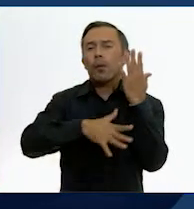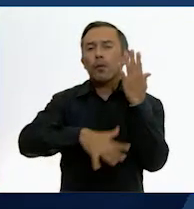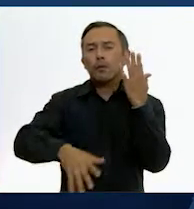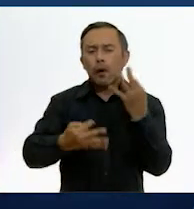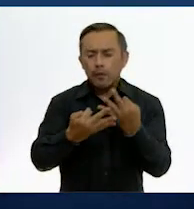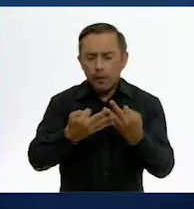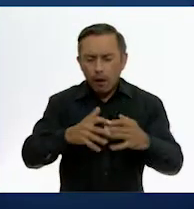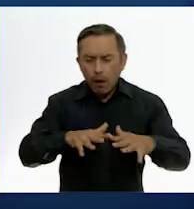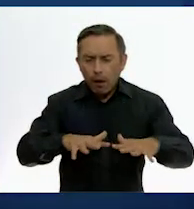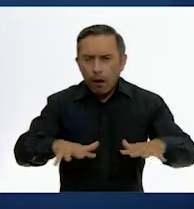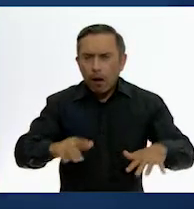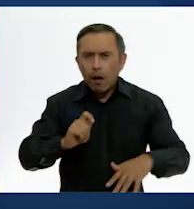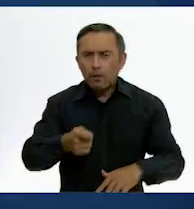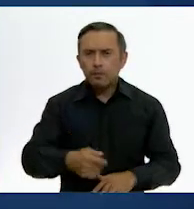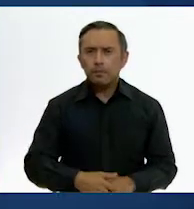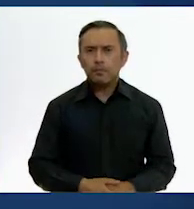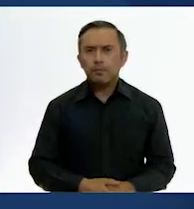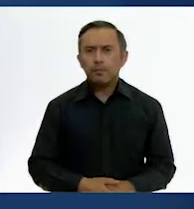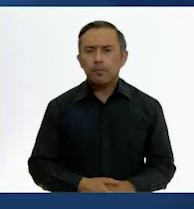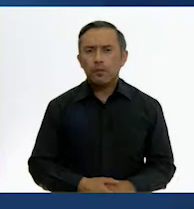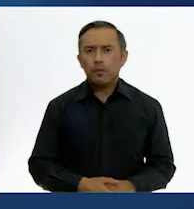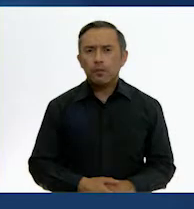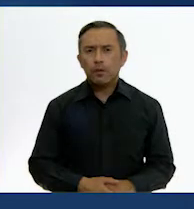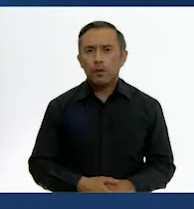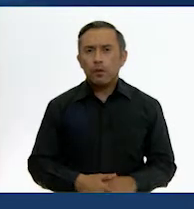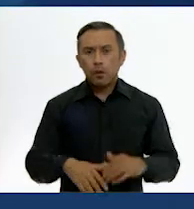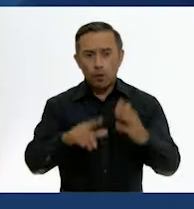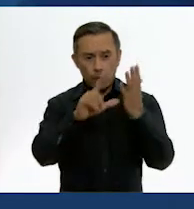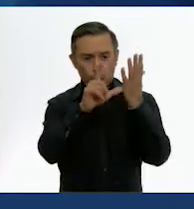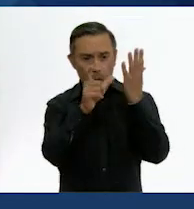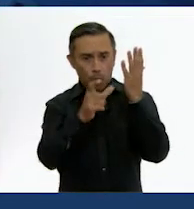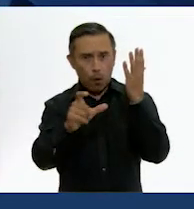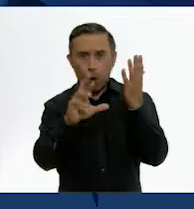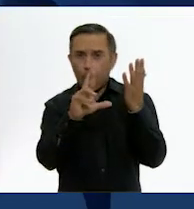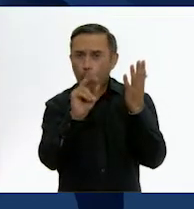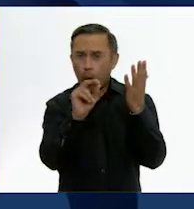por qué no dar una medalla a la primera hoja de oro